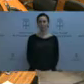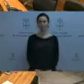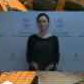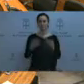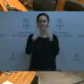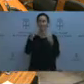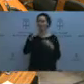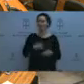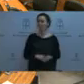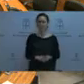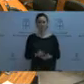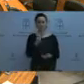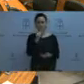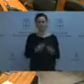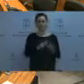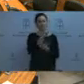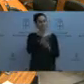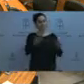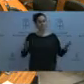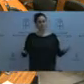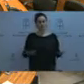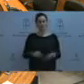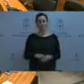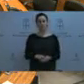Gracias, presidente. Buenos días, señorías.